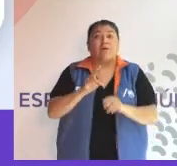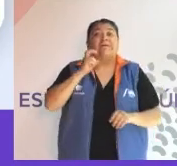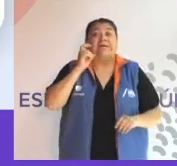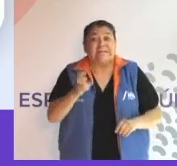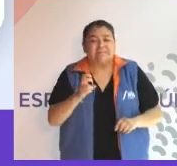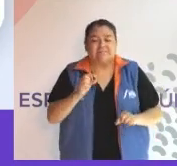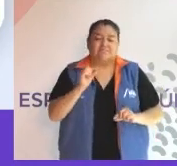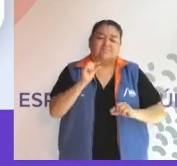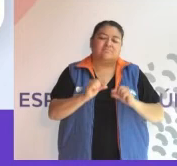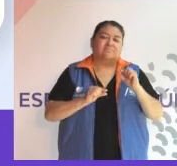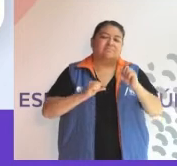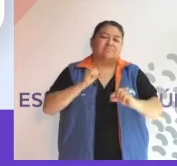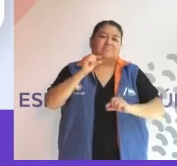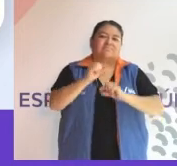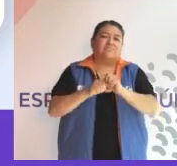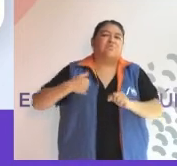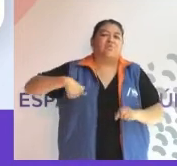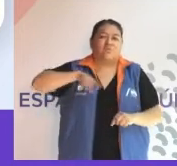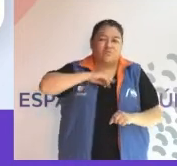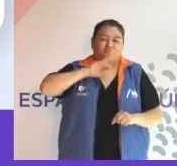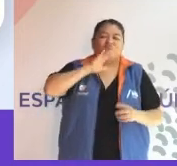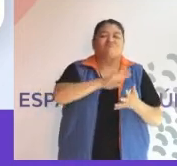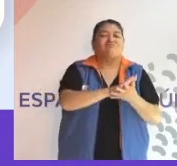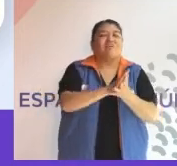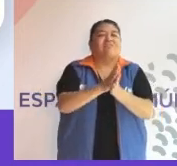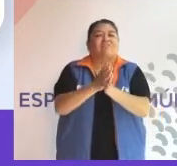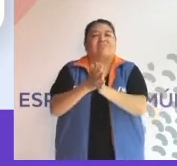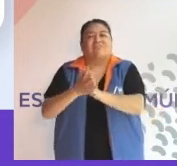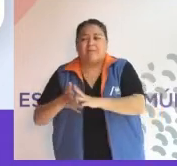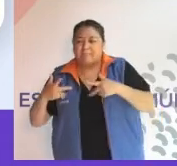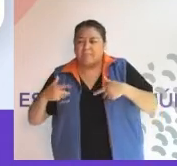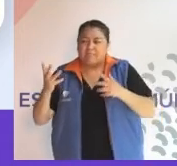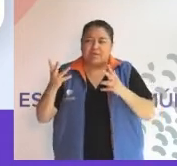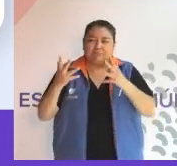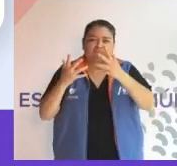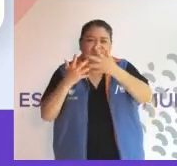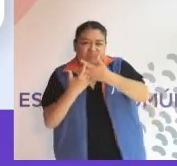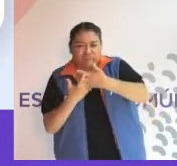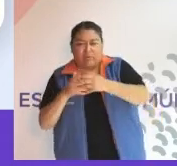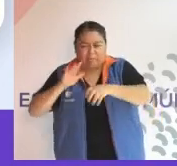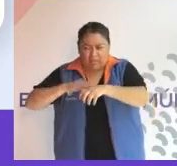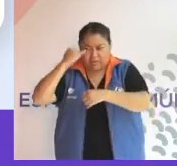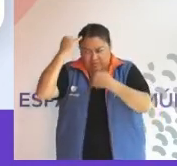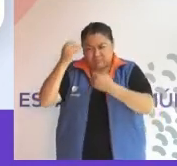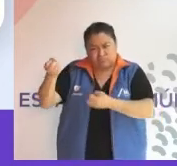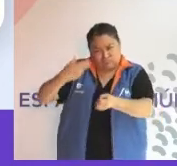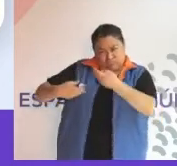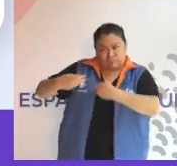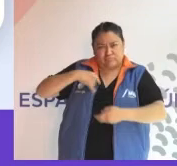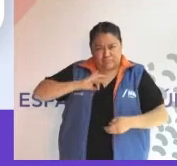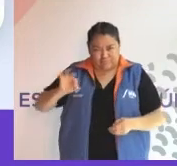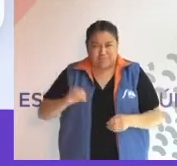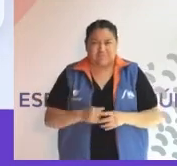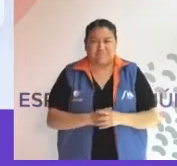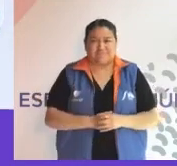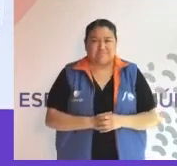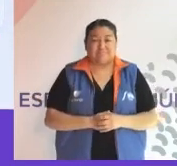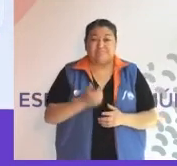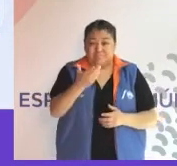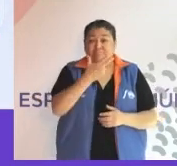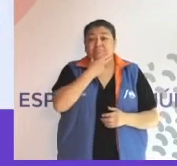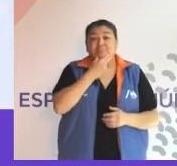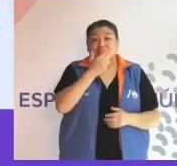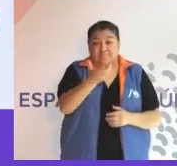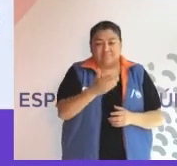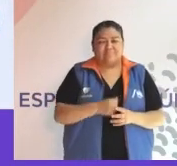a ir moviendo un poco más hacia este modelo del que estamos hablando, de algo más participativo. Gracias, Mariana. John,